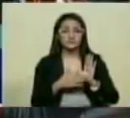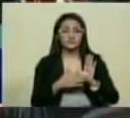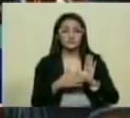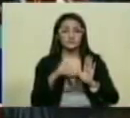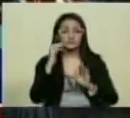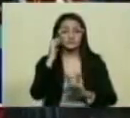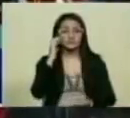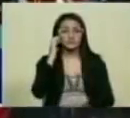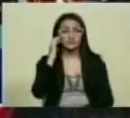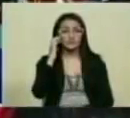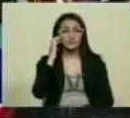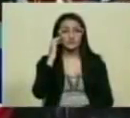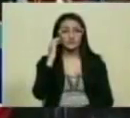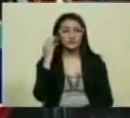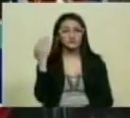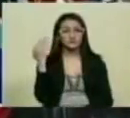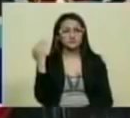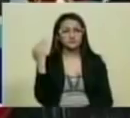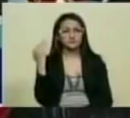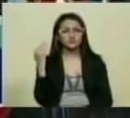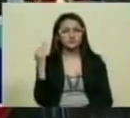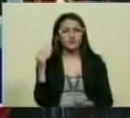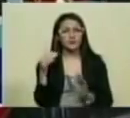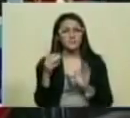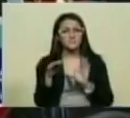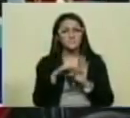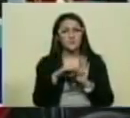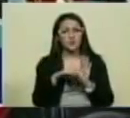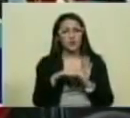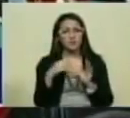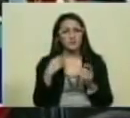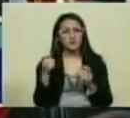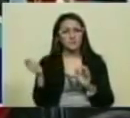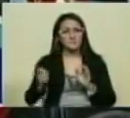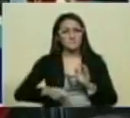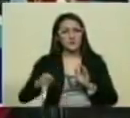el programa de esta semana estaba leyendo